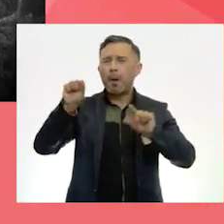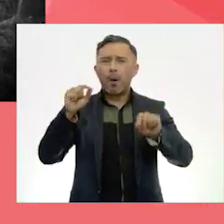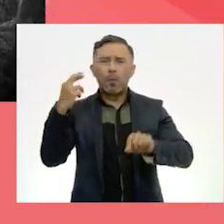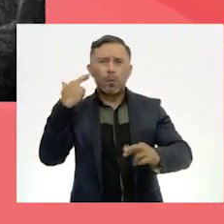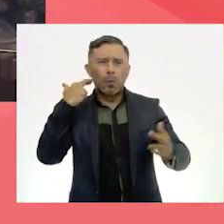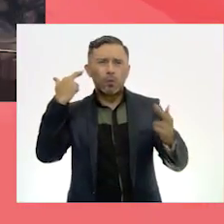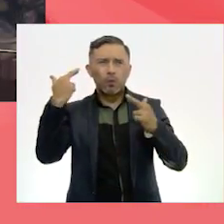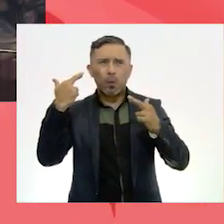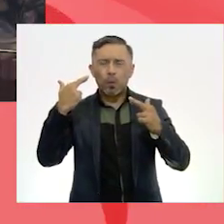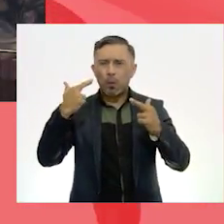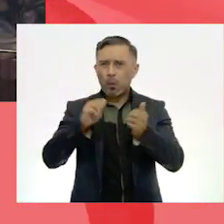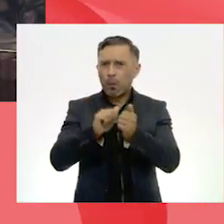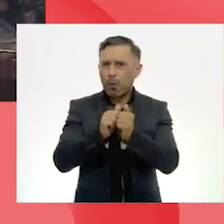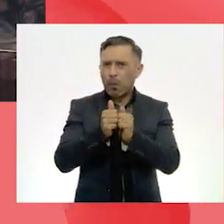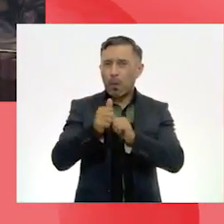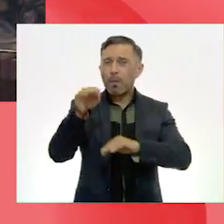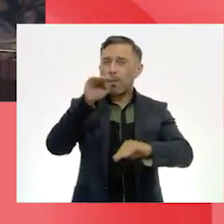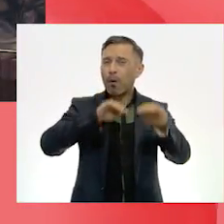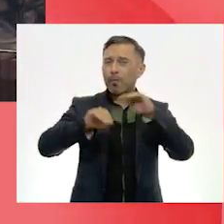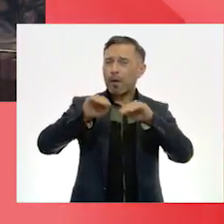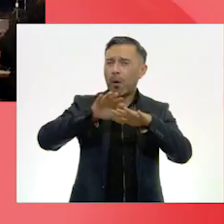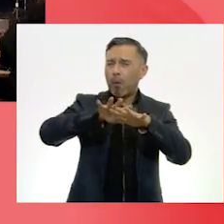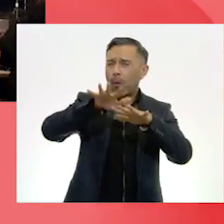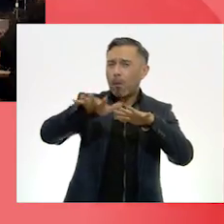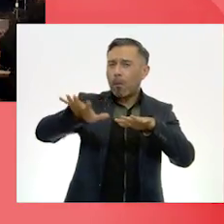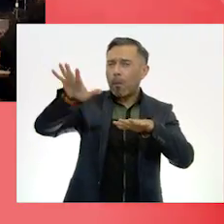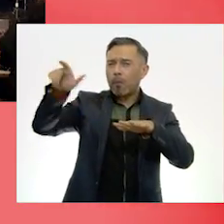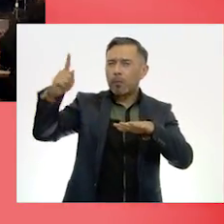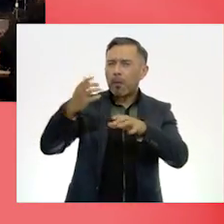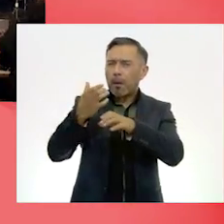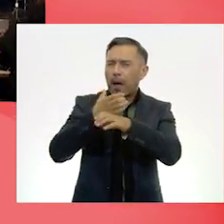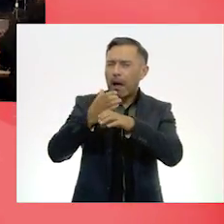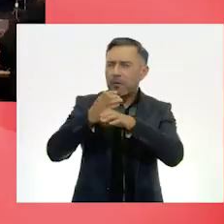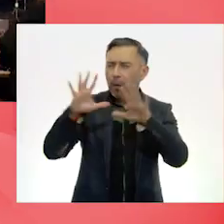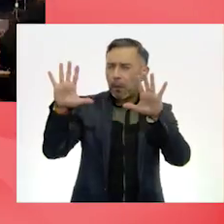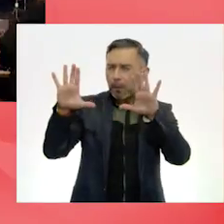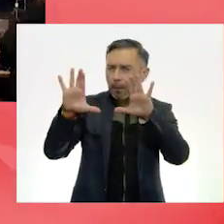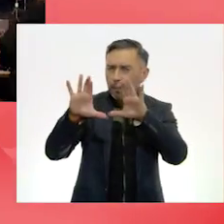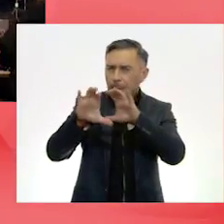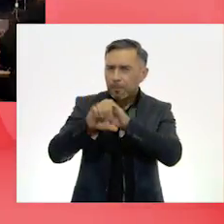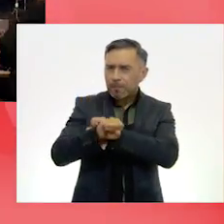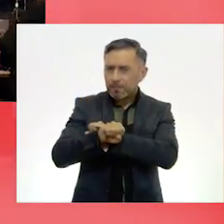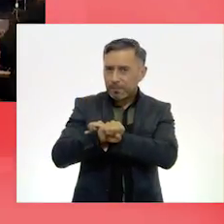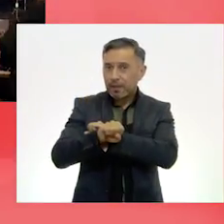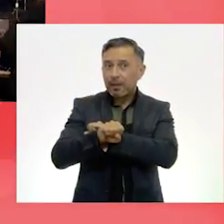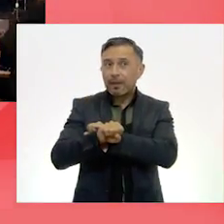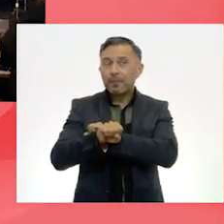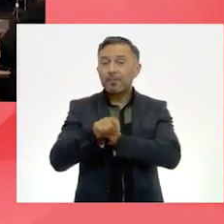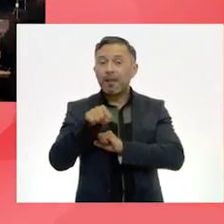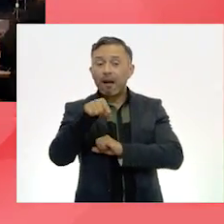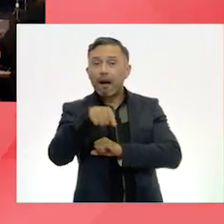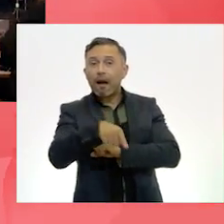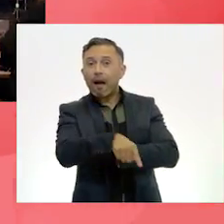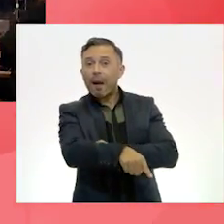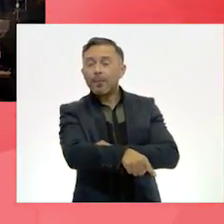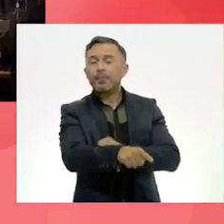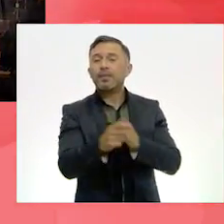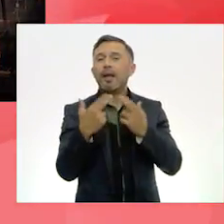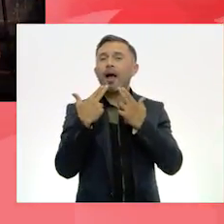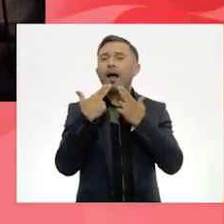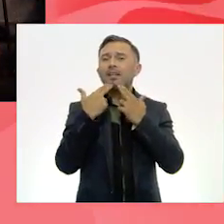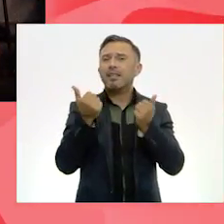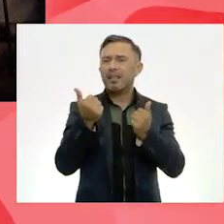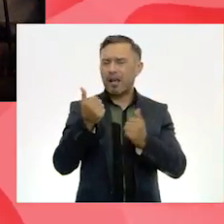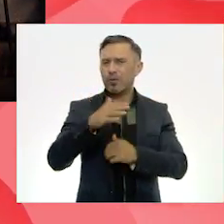colores ocre en los cerros. Abajo, lo que había sido la hacienda más